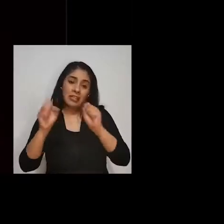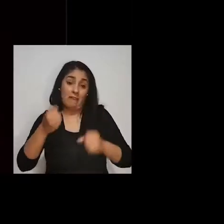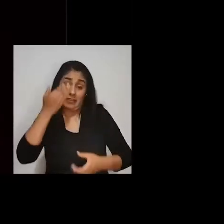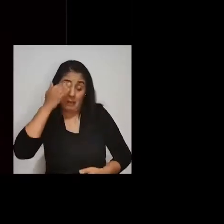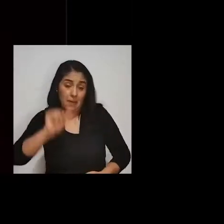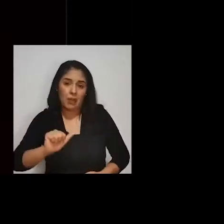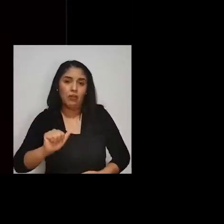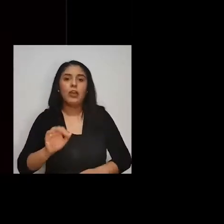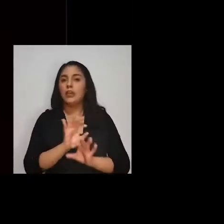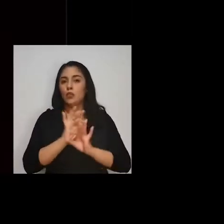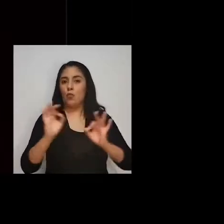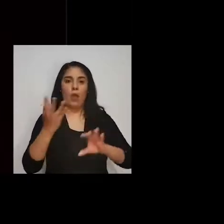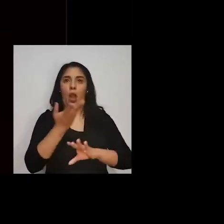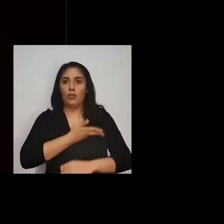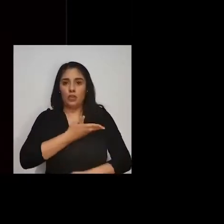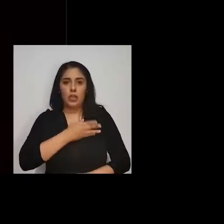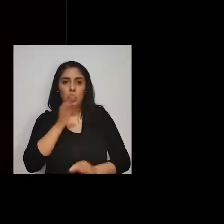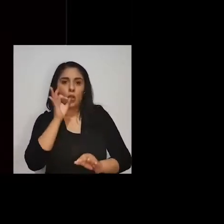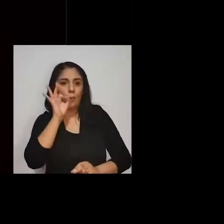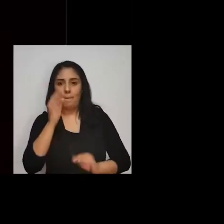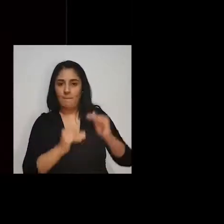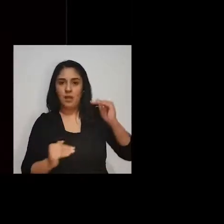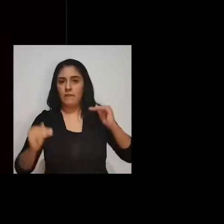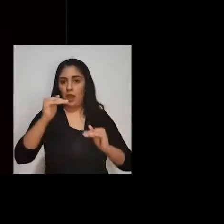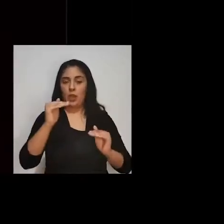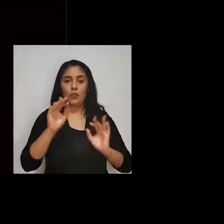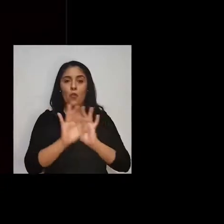grandes privilegios, no he experimentado